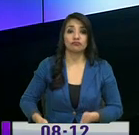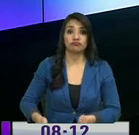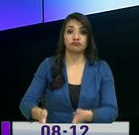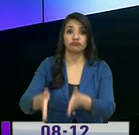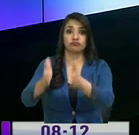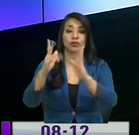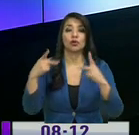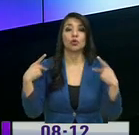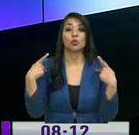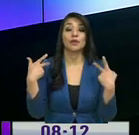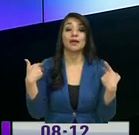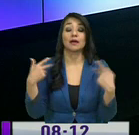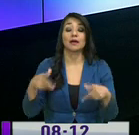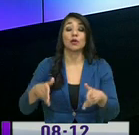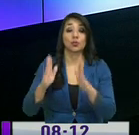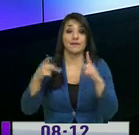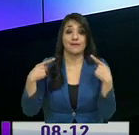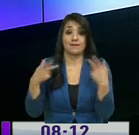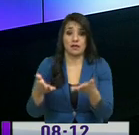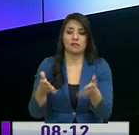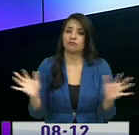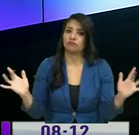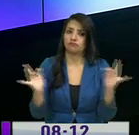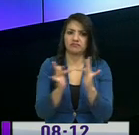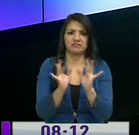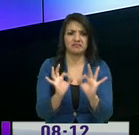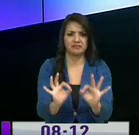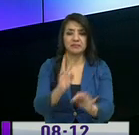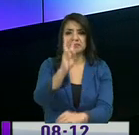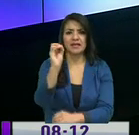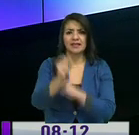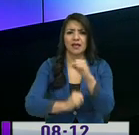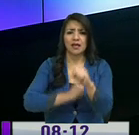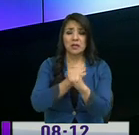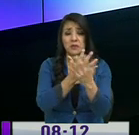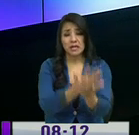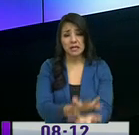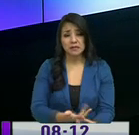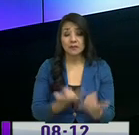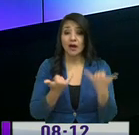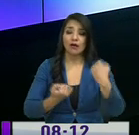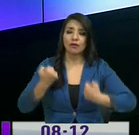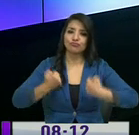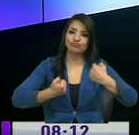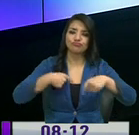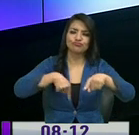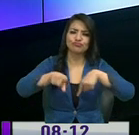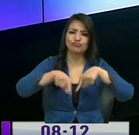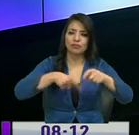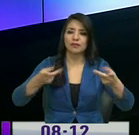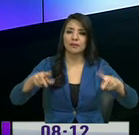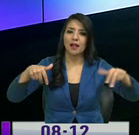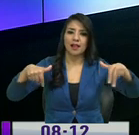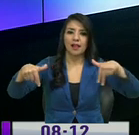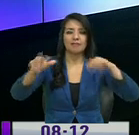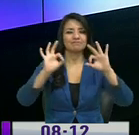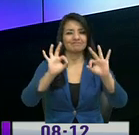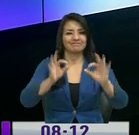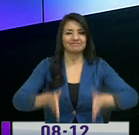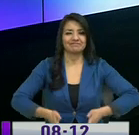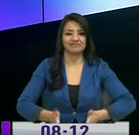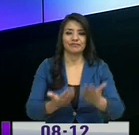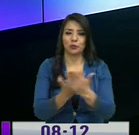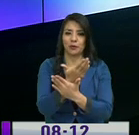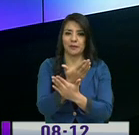con lo que es la Ruta Viva. Así que han esperado 20 años y ahora todos los conductores y también los peatones cuentan con una nueva vía en muy